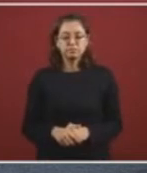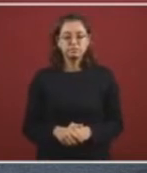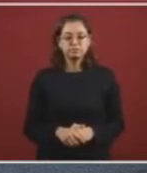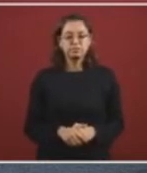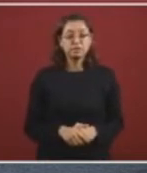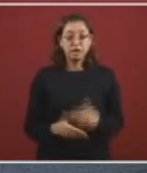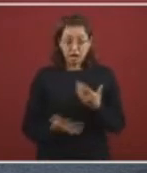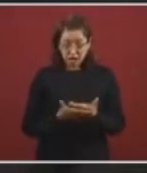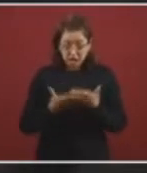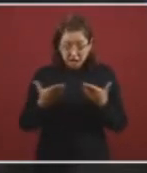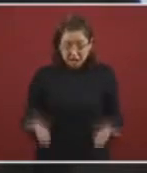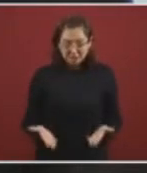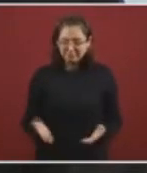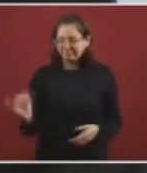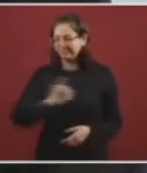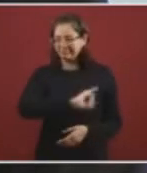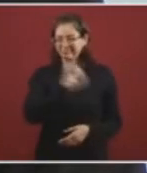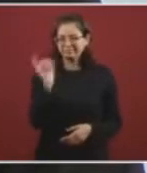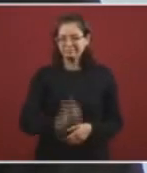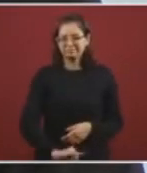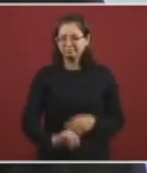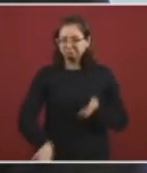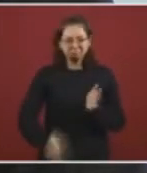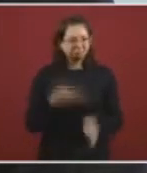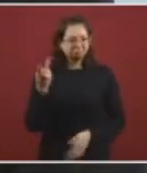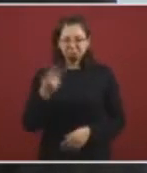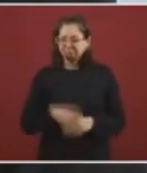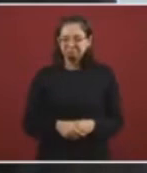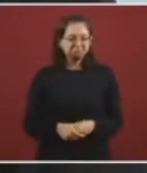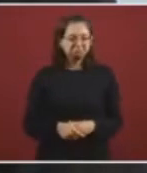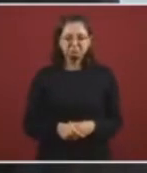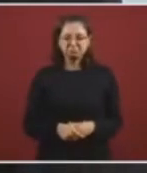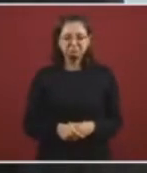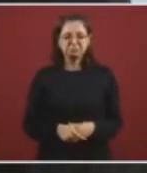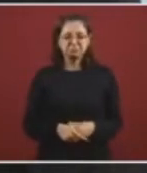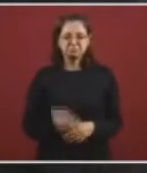no va a volver a suceder. Y esa mentalidad,